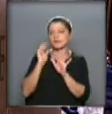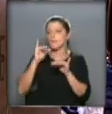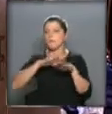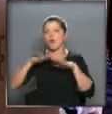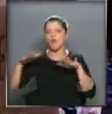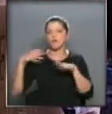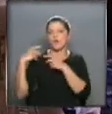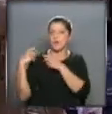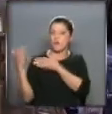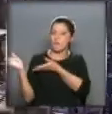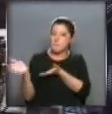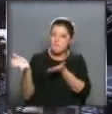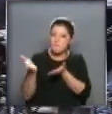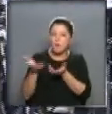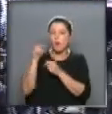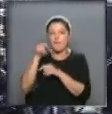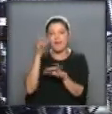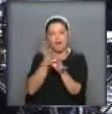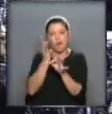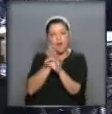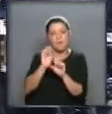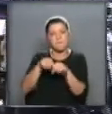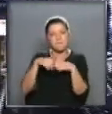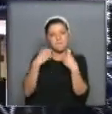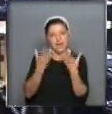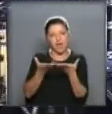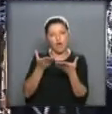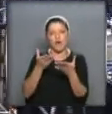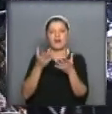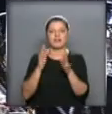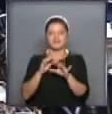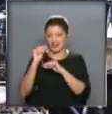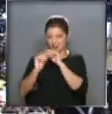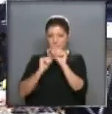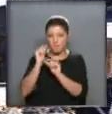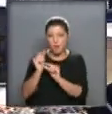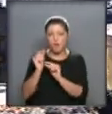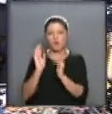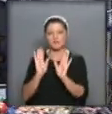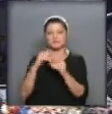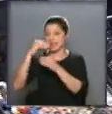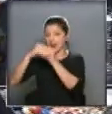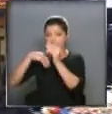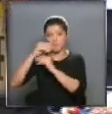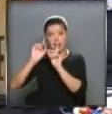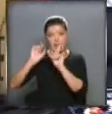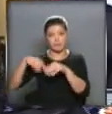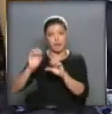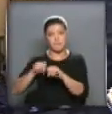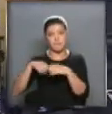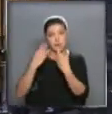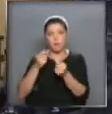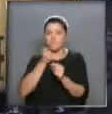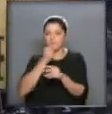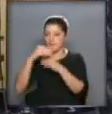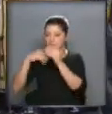empuje muy importante, mejoran su escolaridad, mejoran su rendimiento dentro de las escuelas, en la familia, porque tener un músico